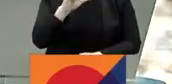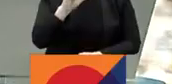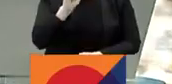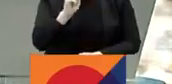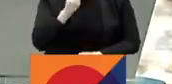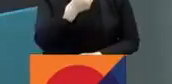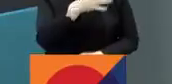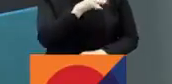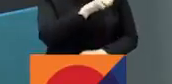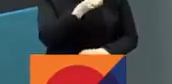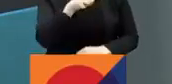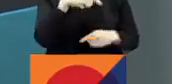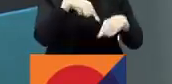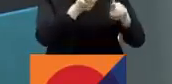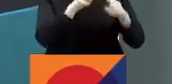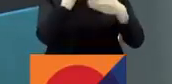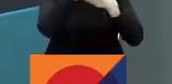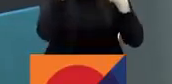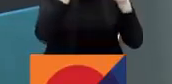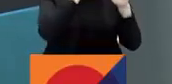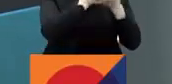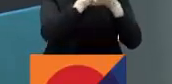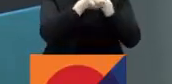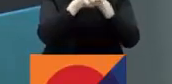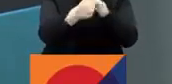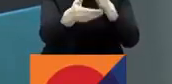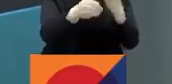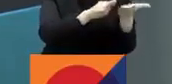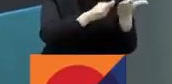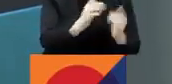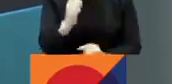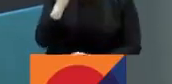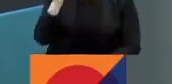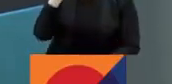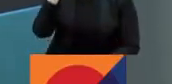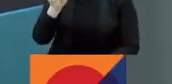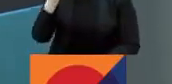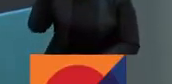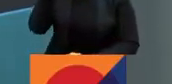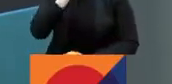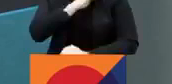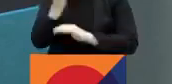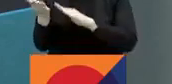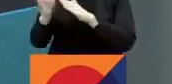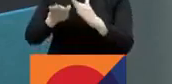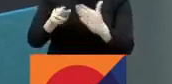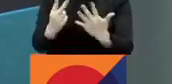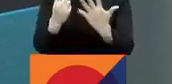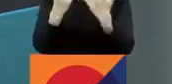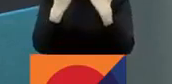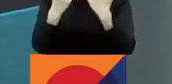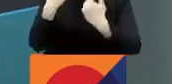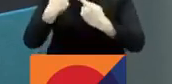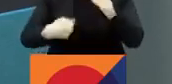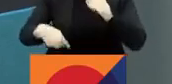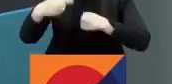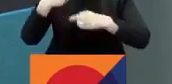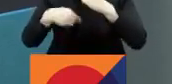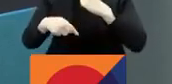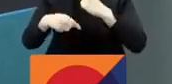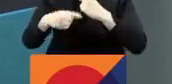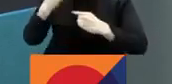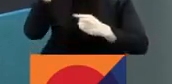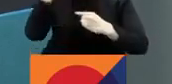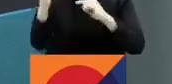de combates. En los hechos, un suboficial murió y 7 uniformados resultaron heridos. La operación fue contra la